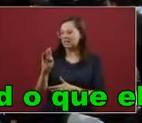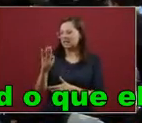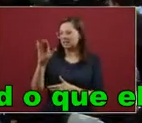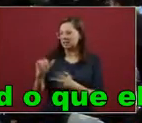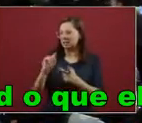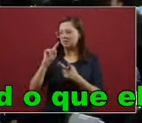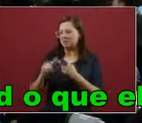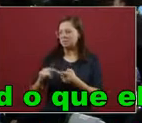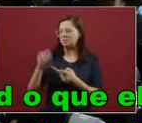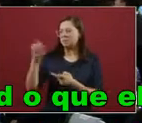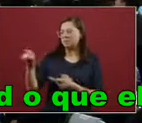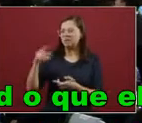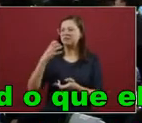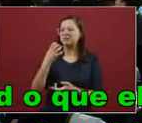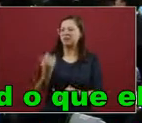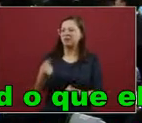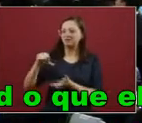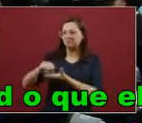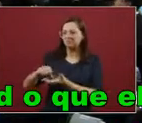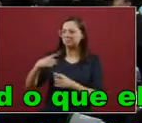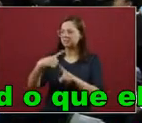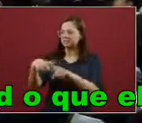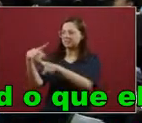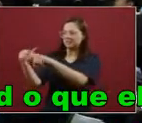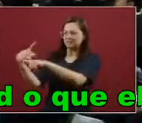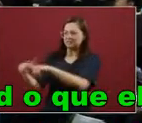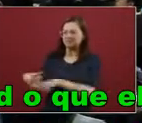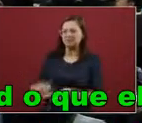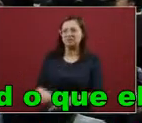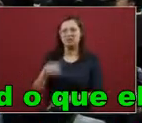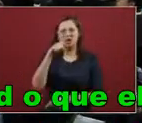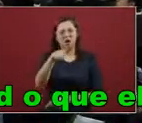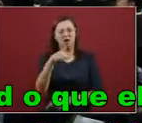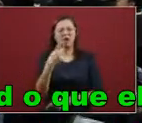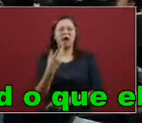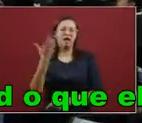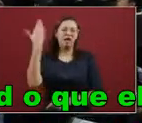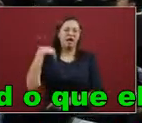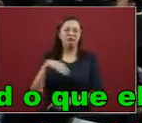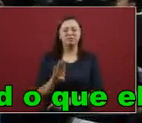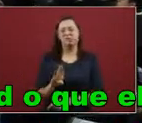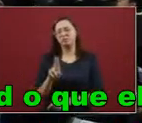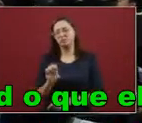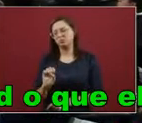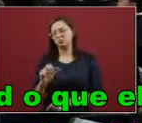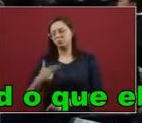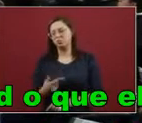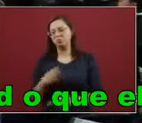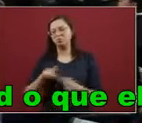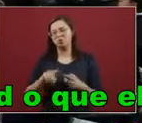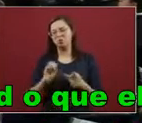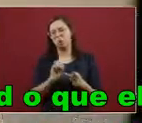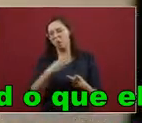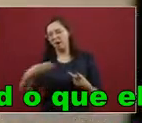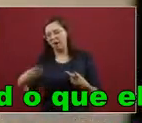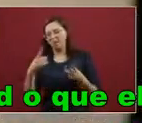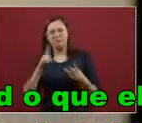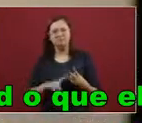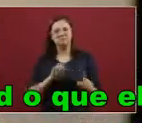irak que hay en haití consecuencia de las invasiones ordenadas por bush y barack obana tampoco recuerdo que haya hecho un reportaje